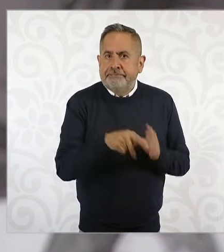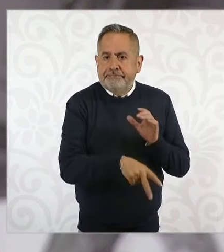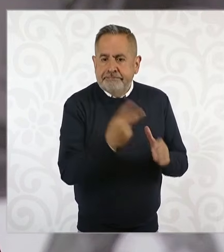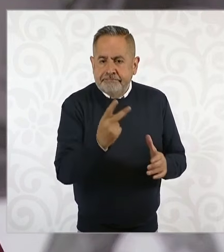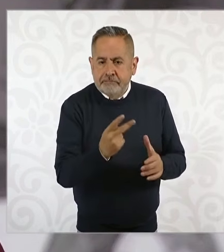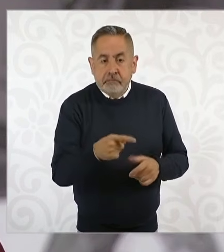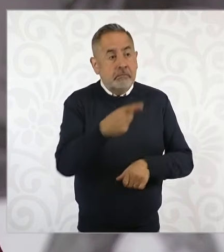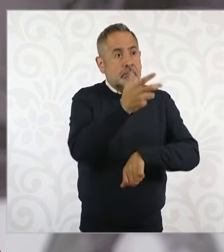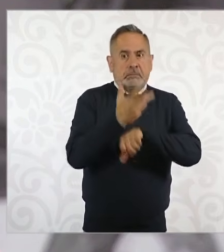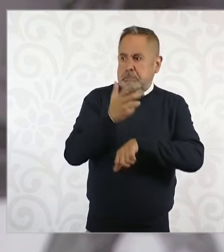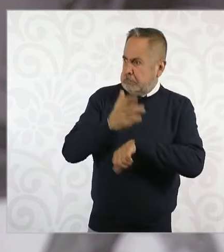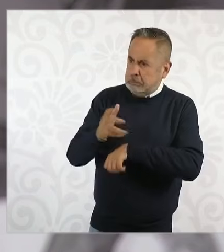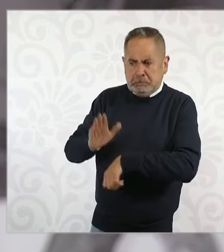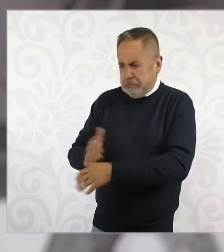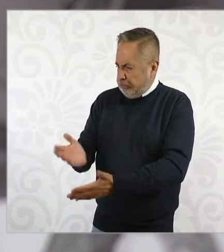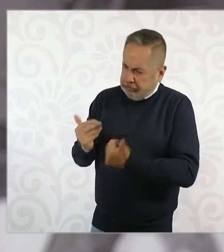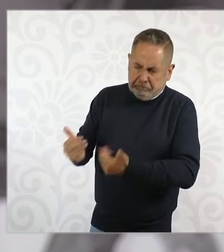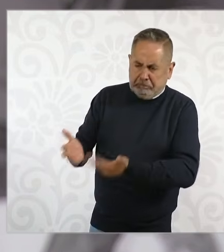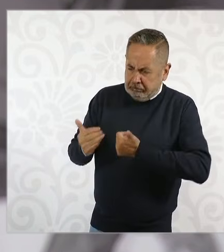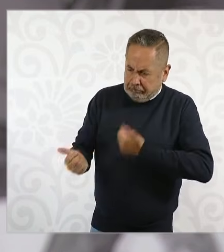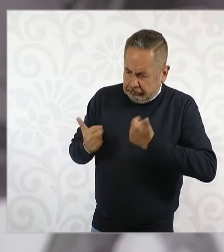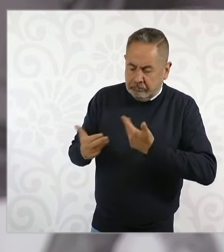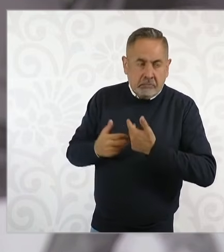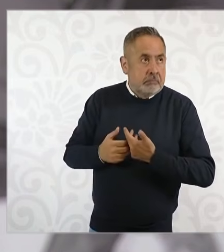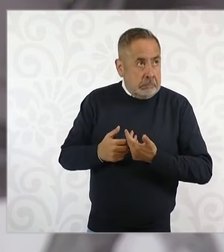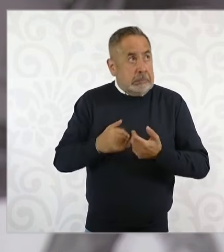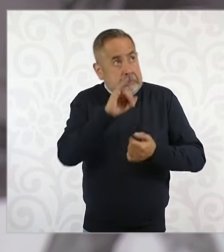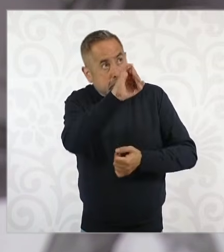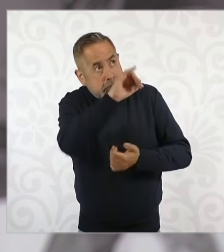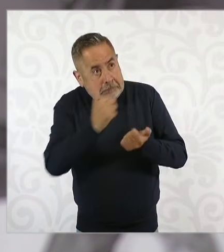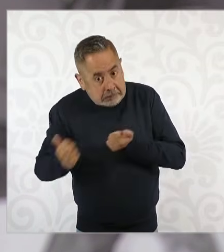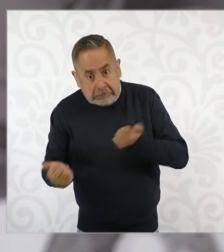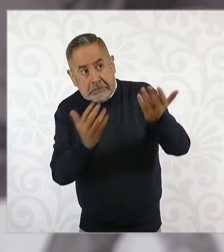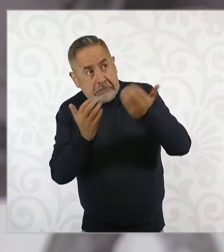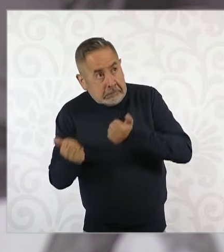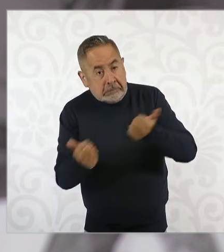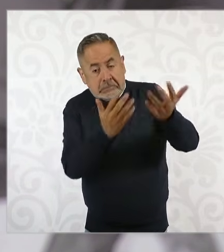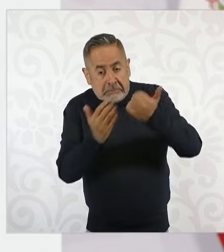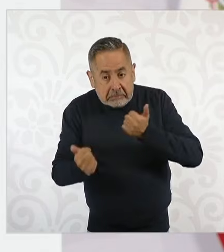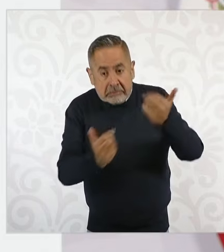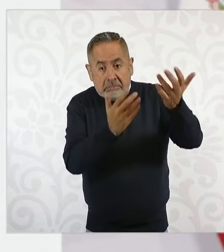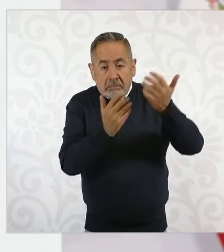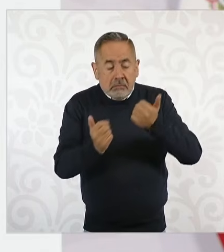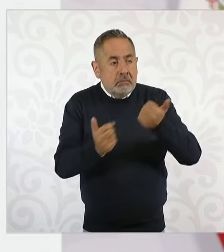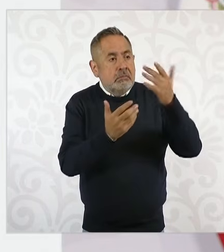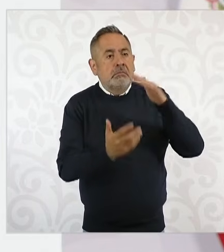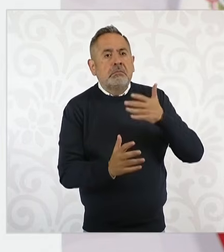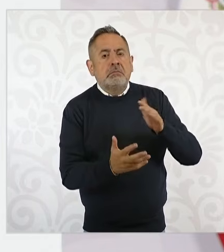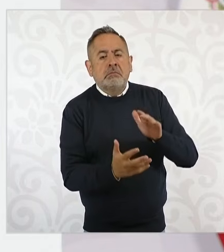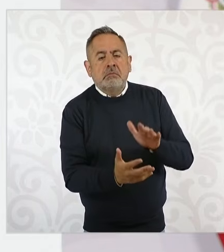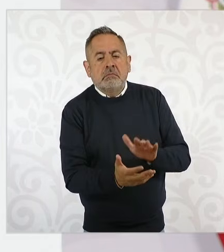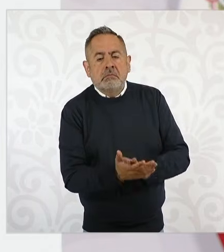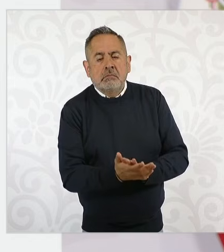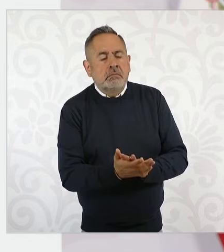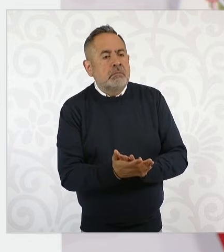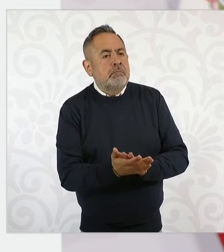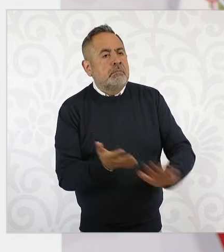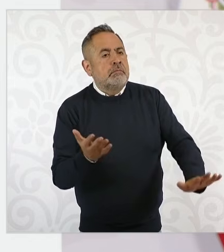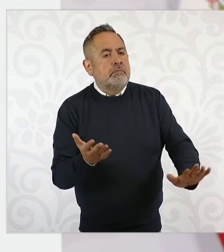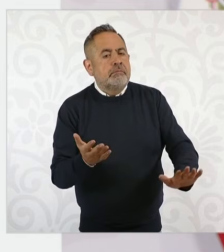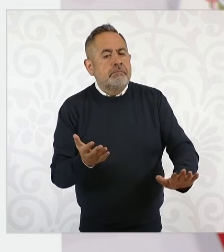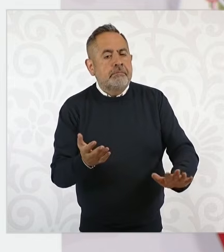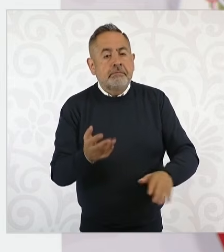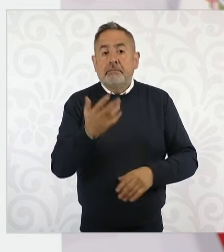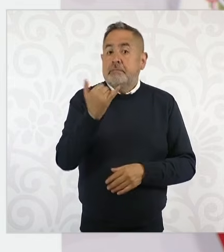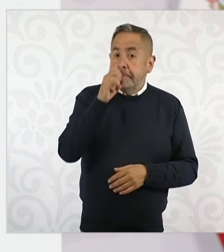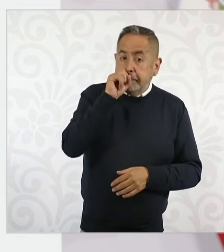Estados Unidos, se sobreexplotó el petróleo y se produjo más, pero además con una